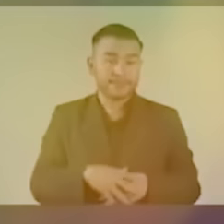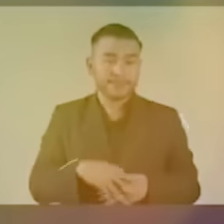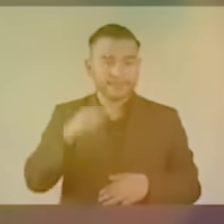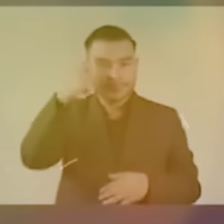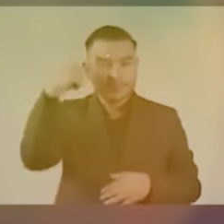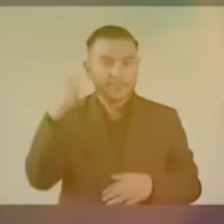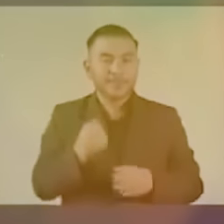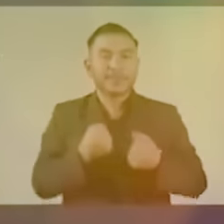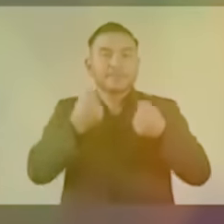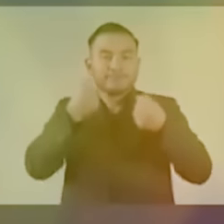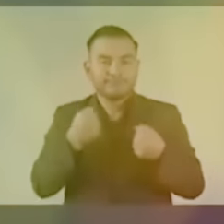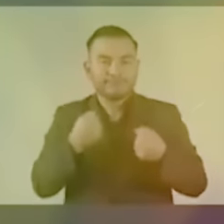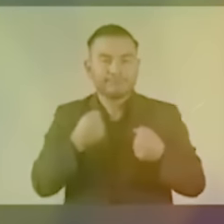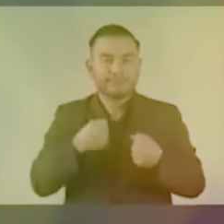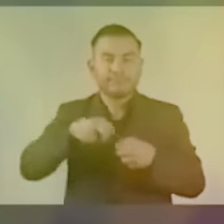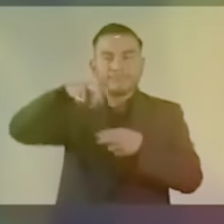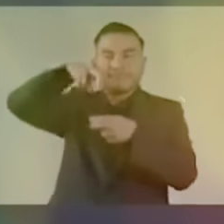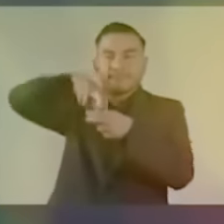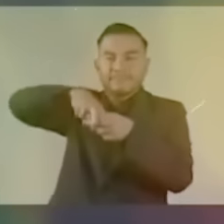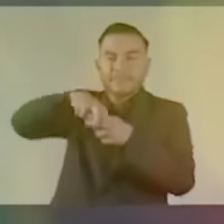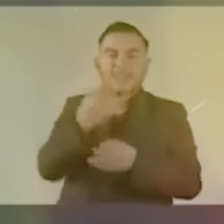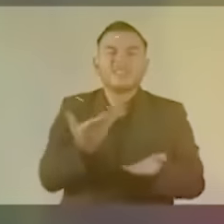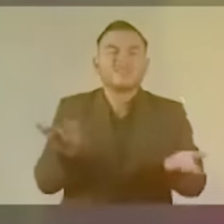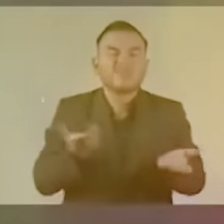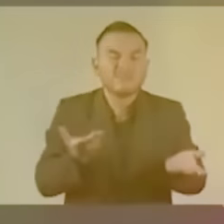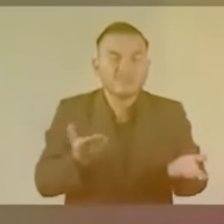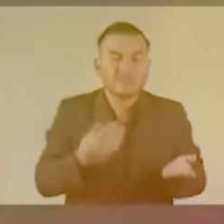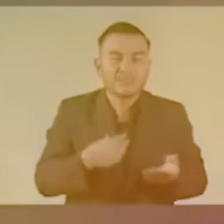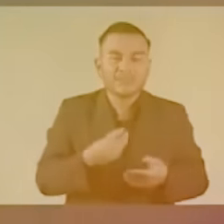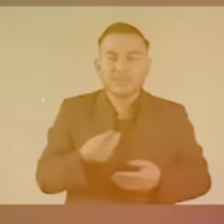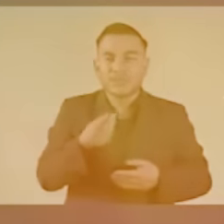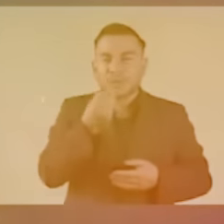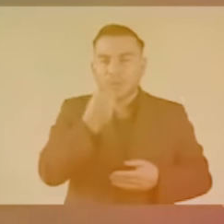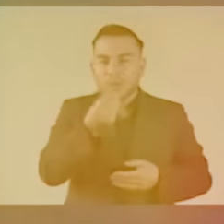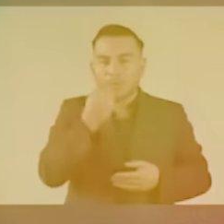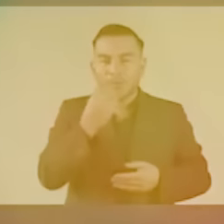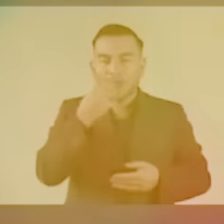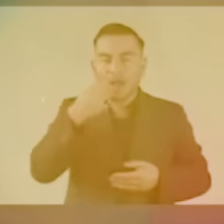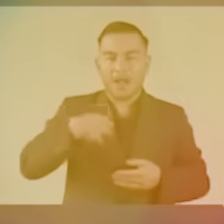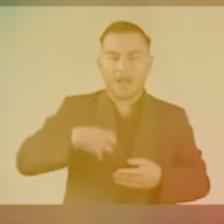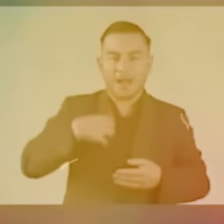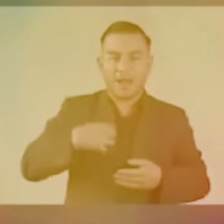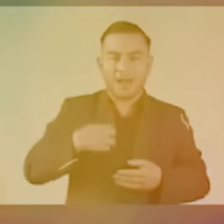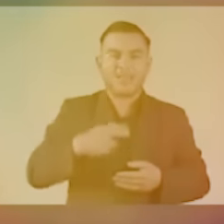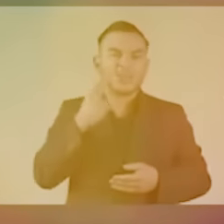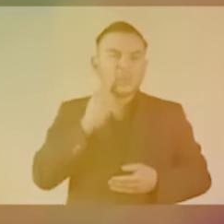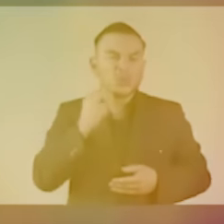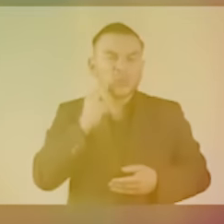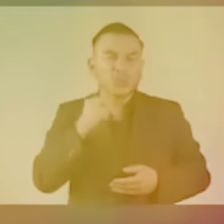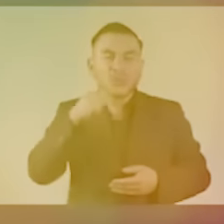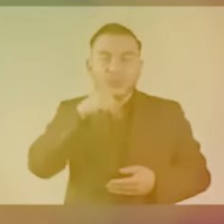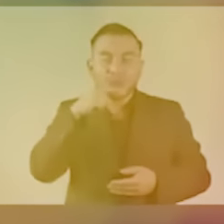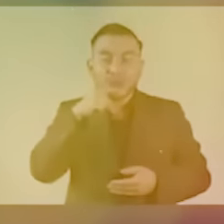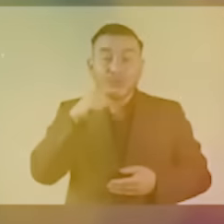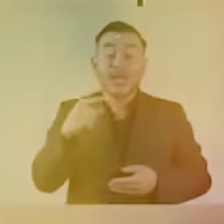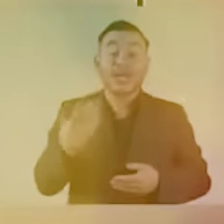Sentado en una esquina, en una cuneta, comiendo una manzana caramelada de las que vendían por ahí. Y